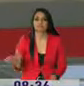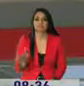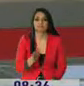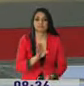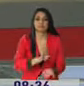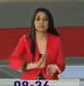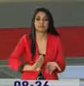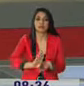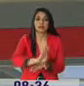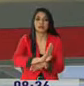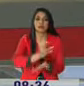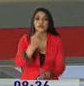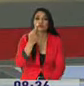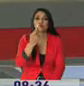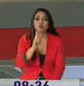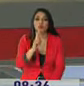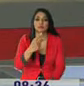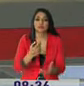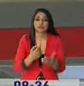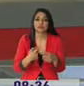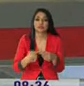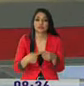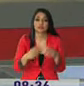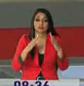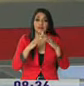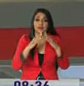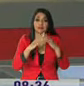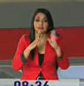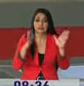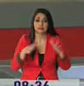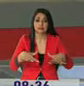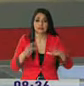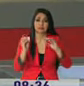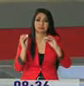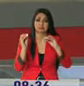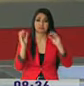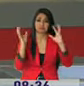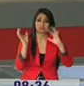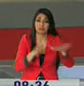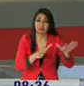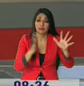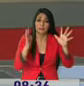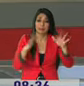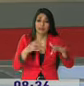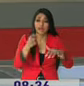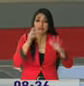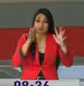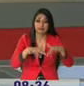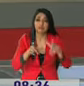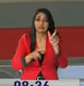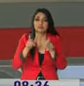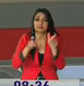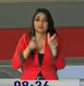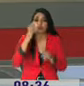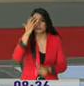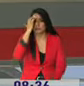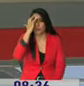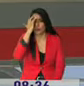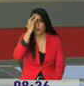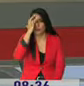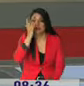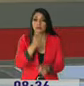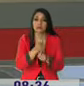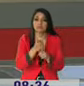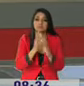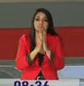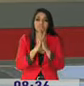nuevo en el sur de Quito una edificación abandonada y a punto de colapsar preocupa a estos moradores estos vecinos quienes solicitan